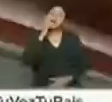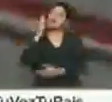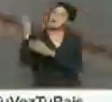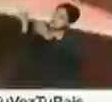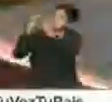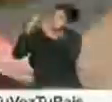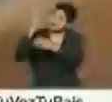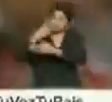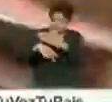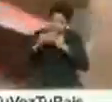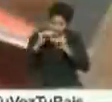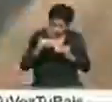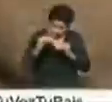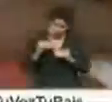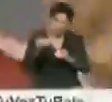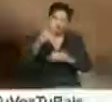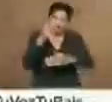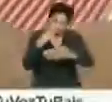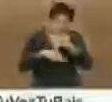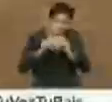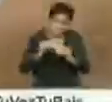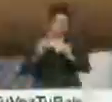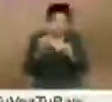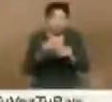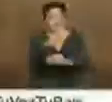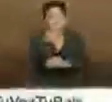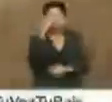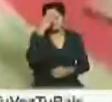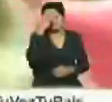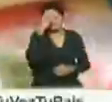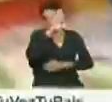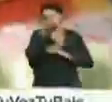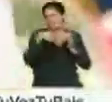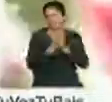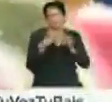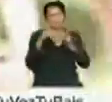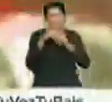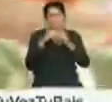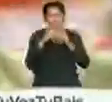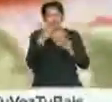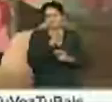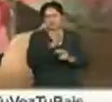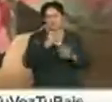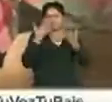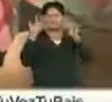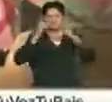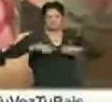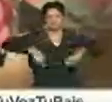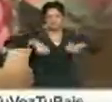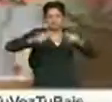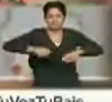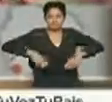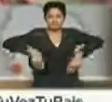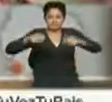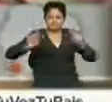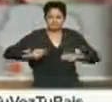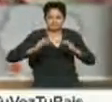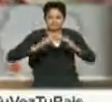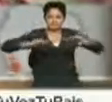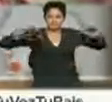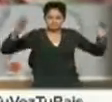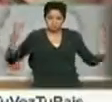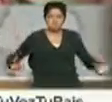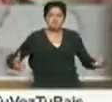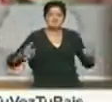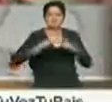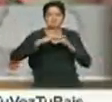hijas. En Gunzanamá todos me conocen y entonces donde vienen buscando artesanías vayan de Doña Lolita, los mandan para acá.